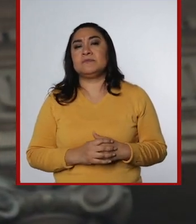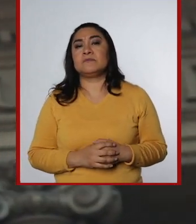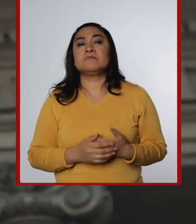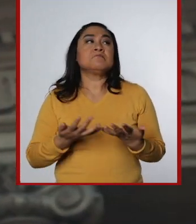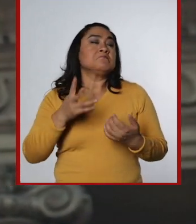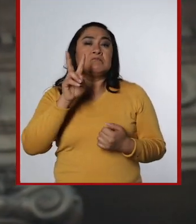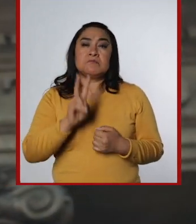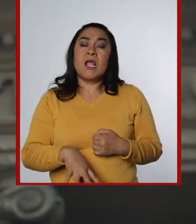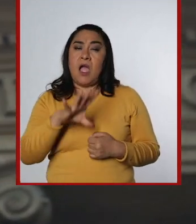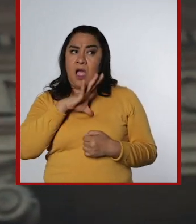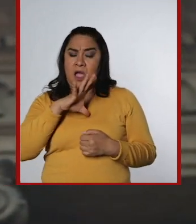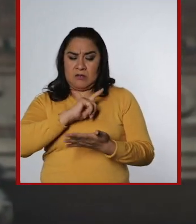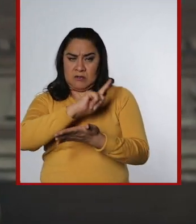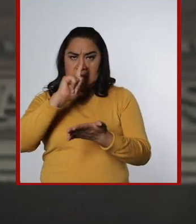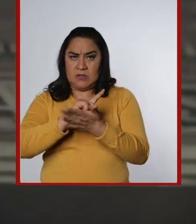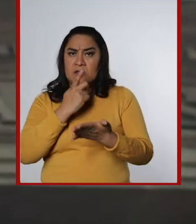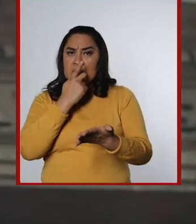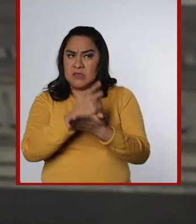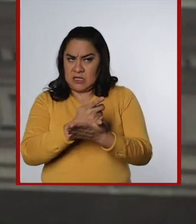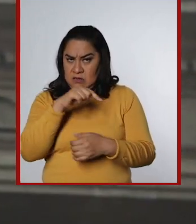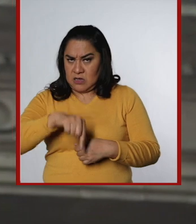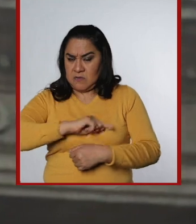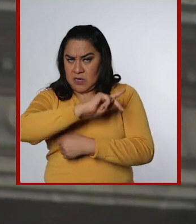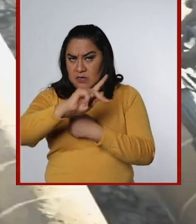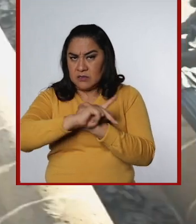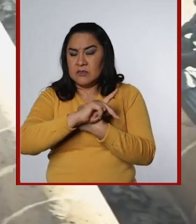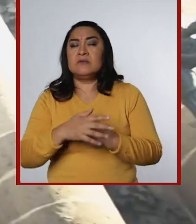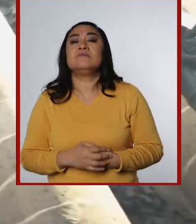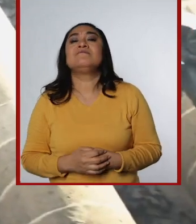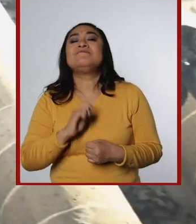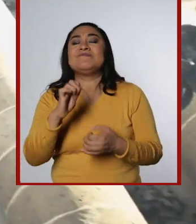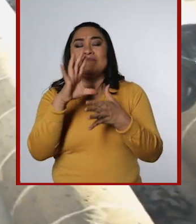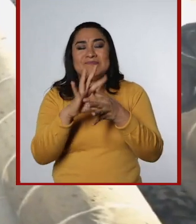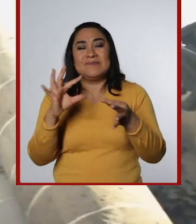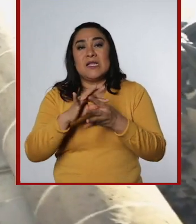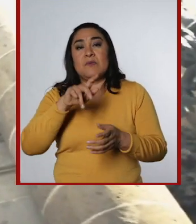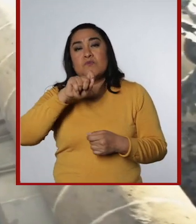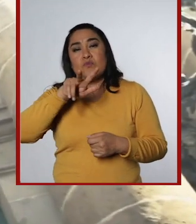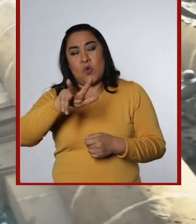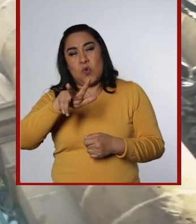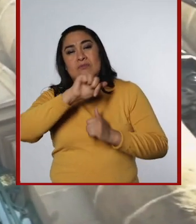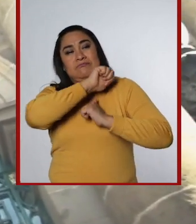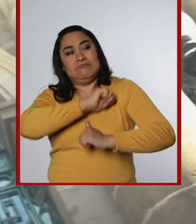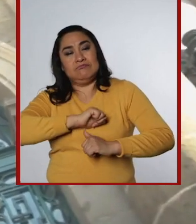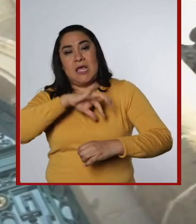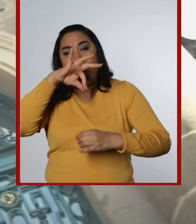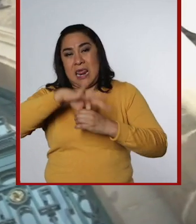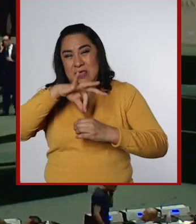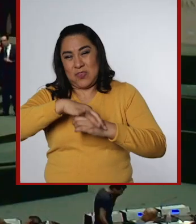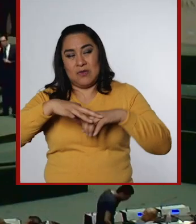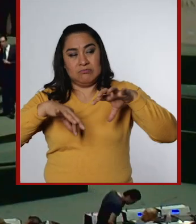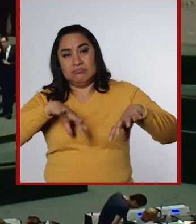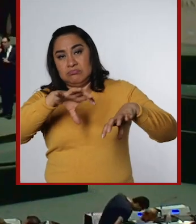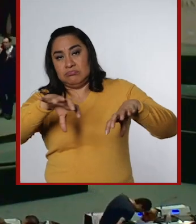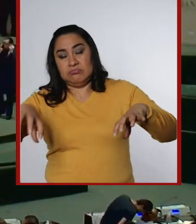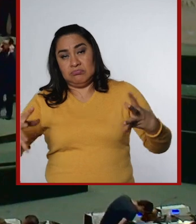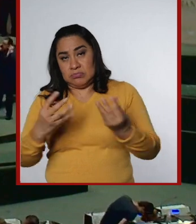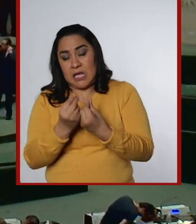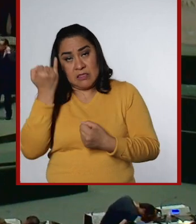donde se habla de los 28 distritos electorales indígenas, donde tendríamos que ser 28 diputados